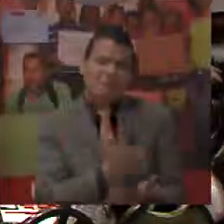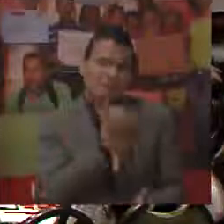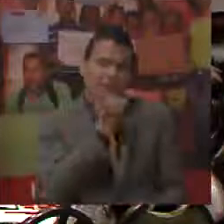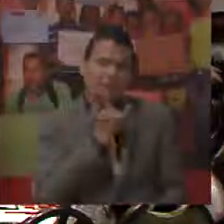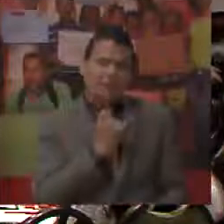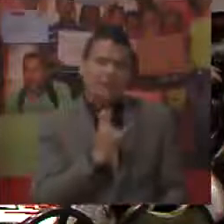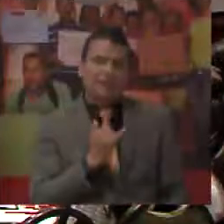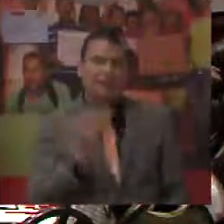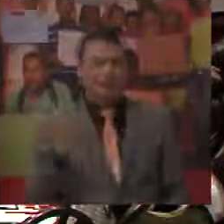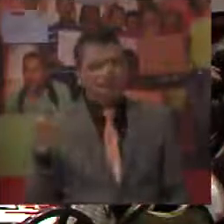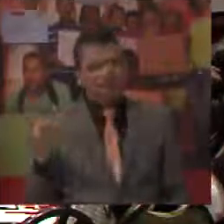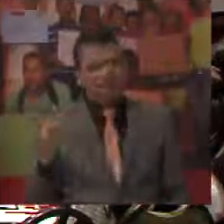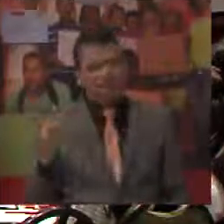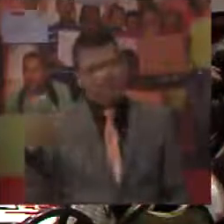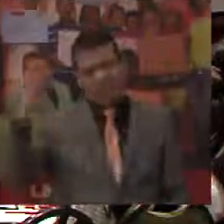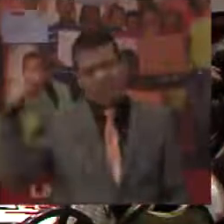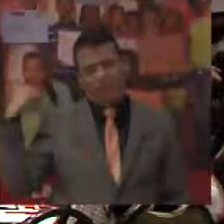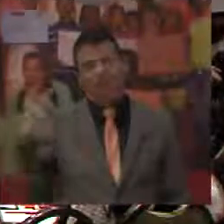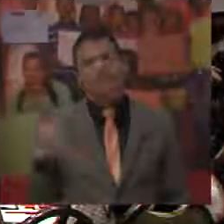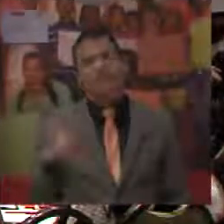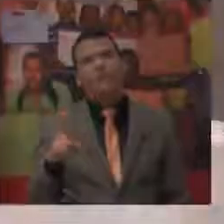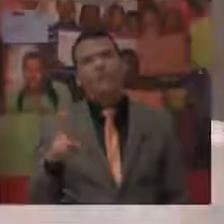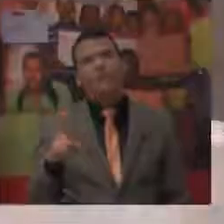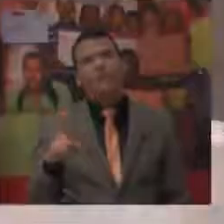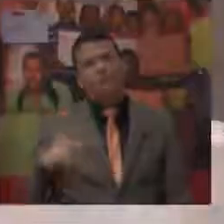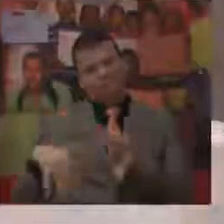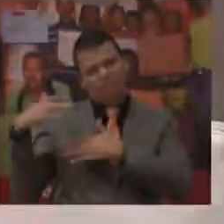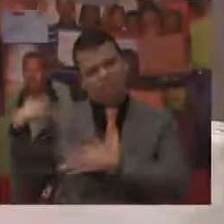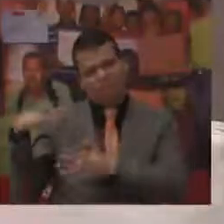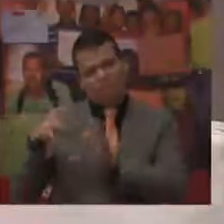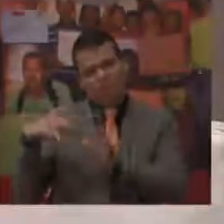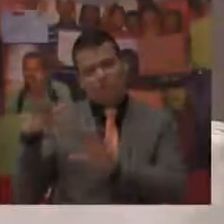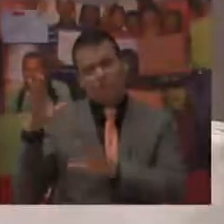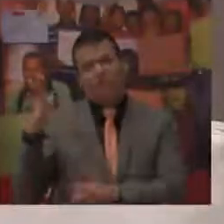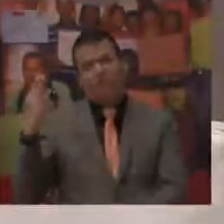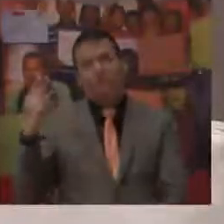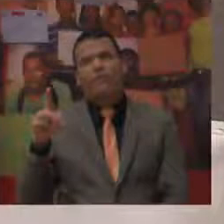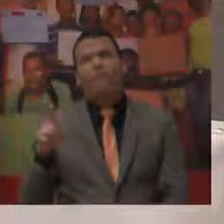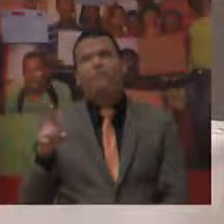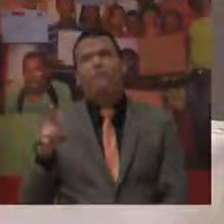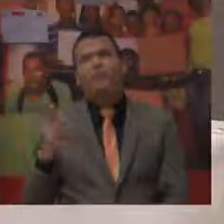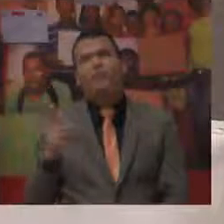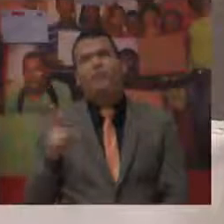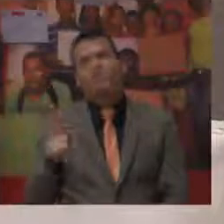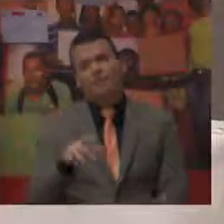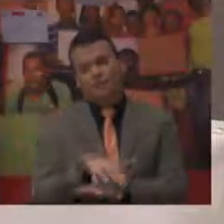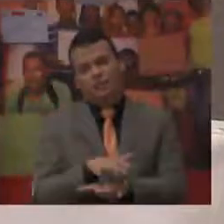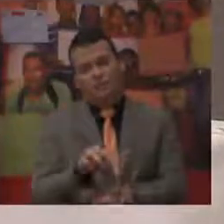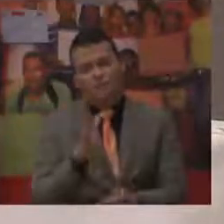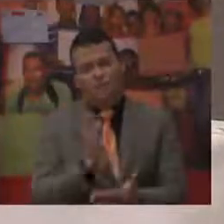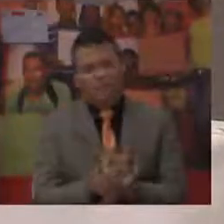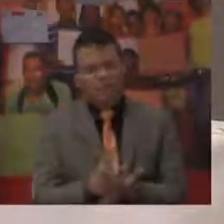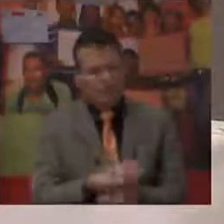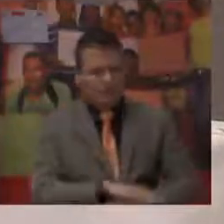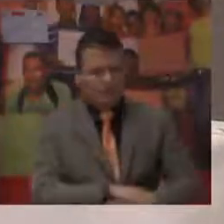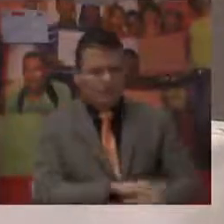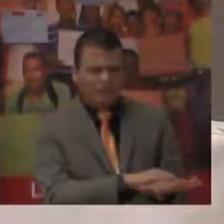Era un viernes a las 6 de la tarde, pues me estaban poniendo una férula, día antes había